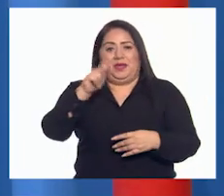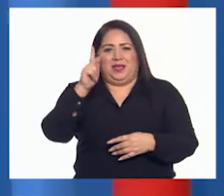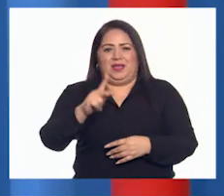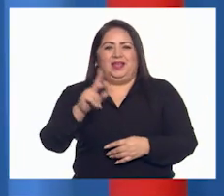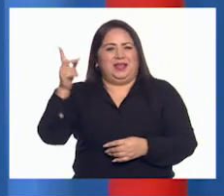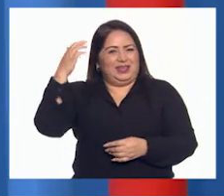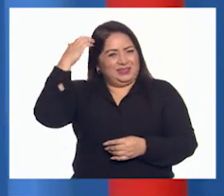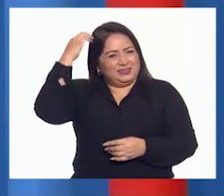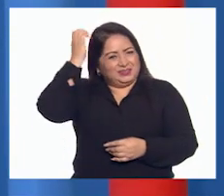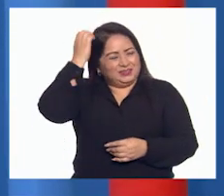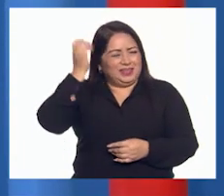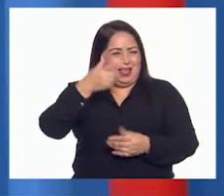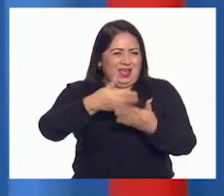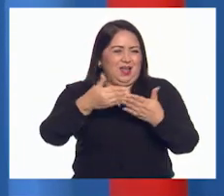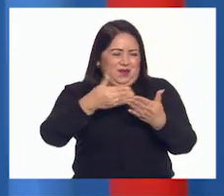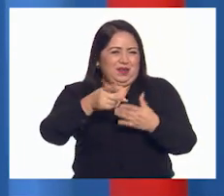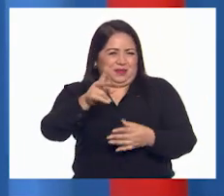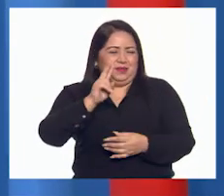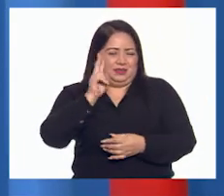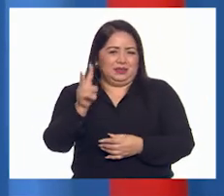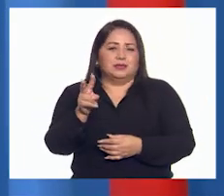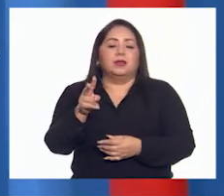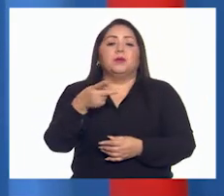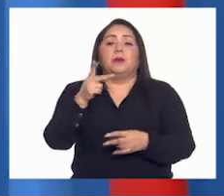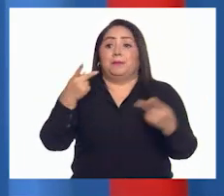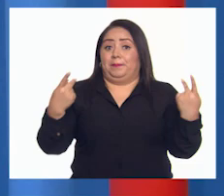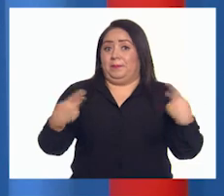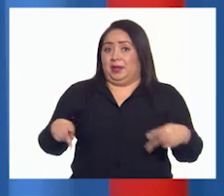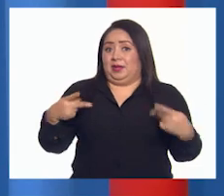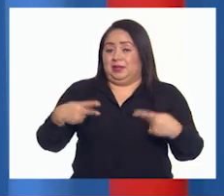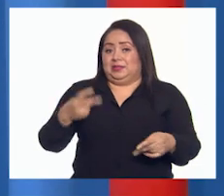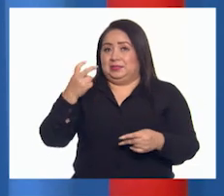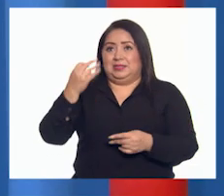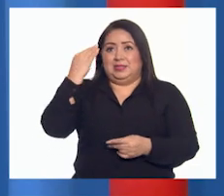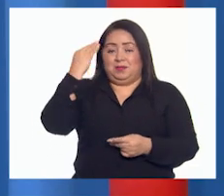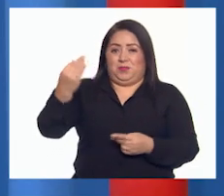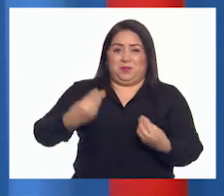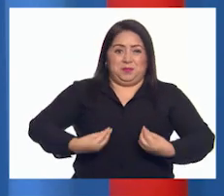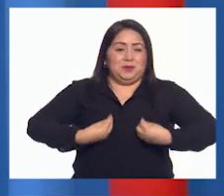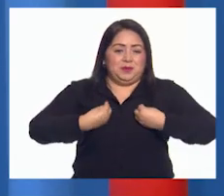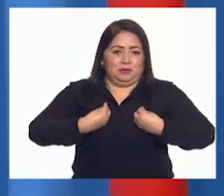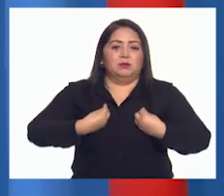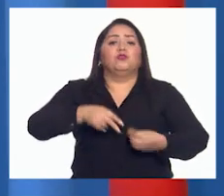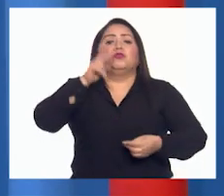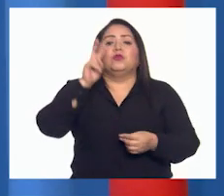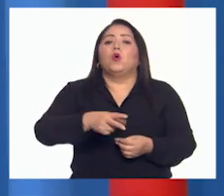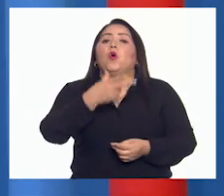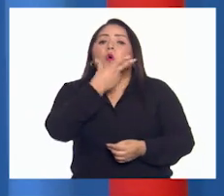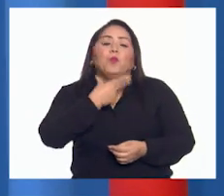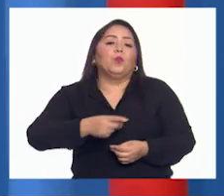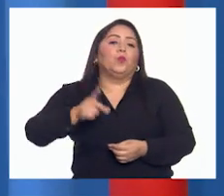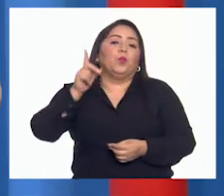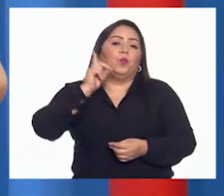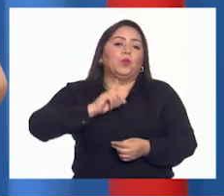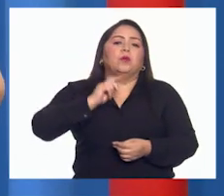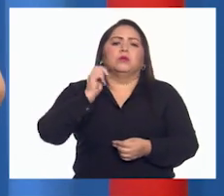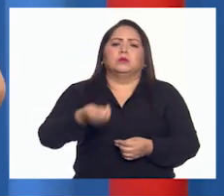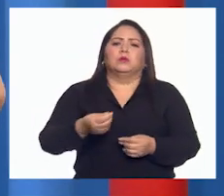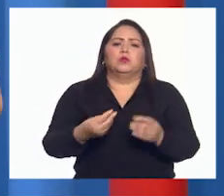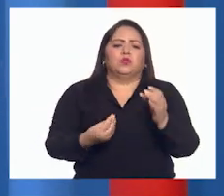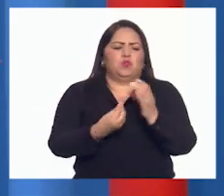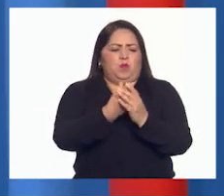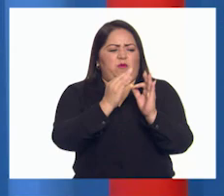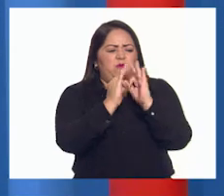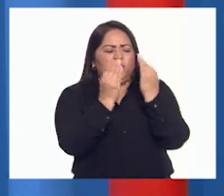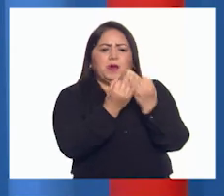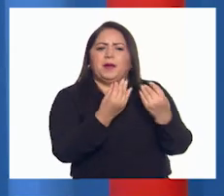voz de Cristóbal Colón estas descripciones, las personas que vivían en este nuevo territorio eran hombres y mujeres con una nueva